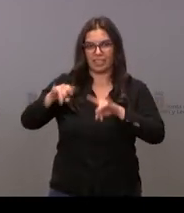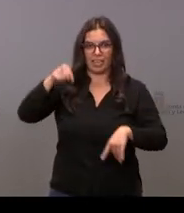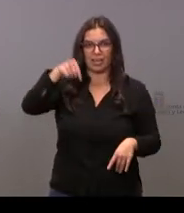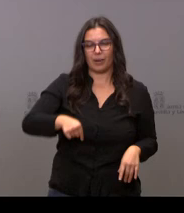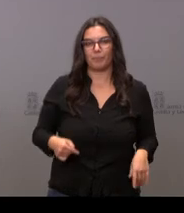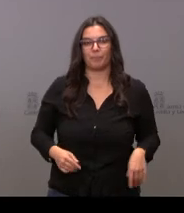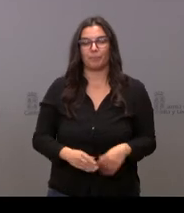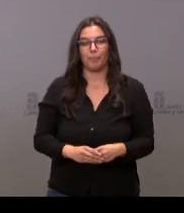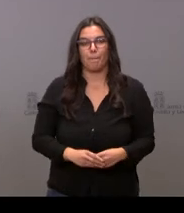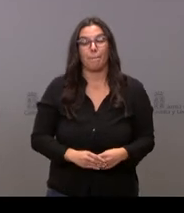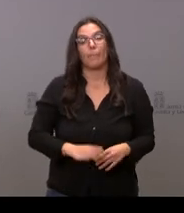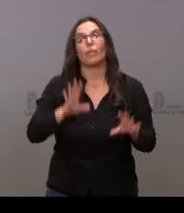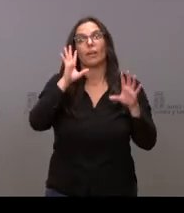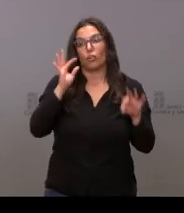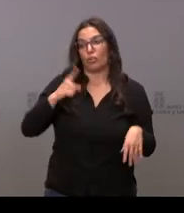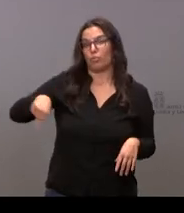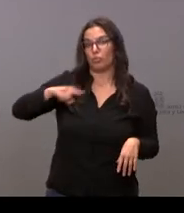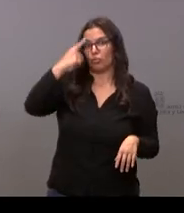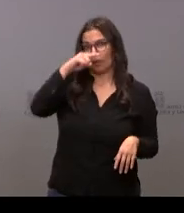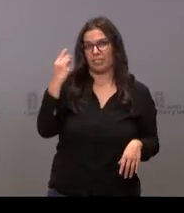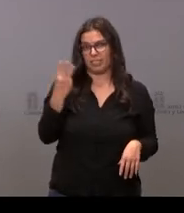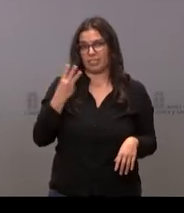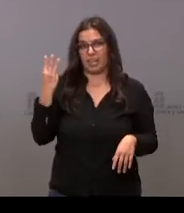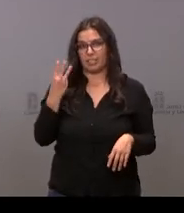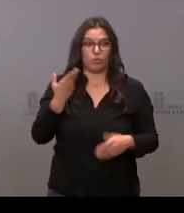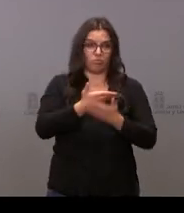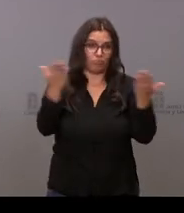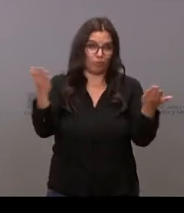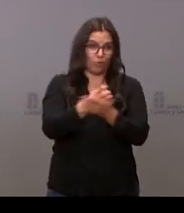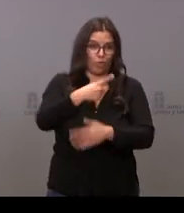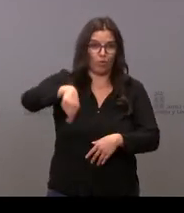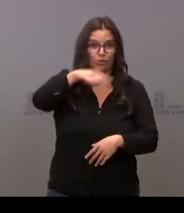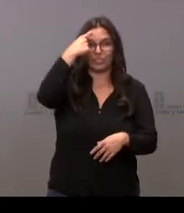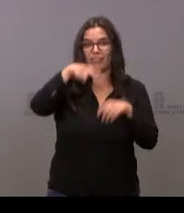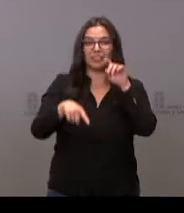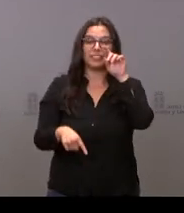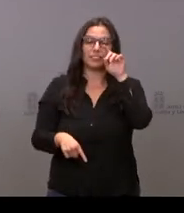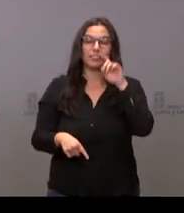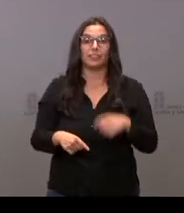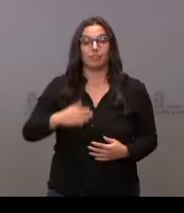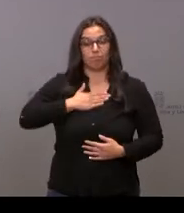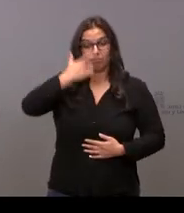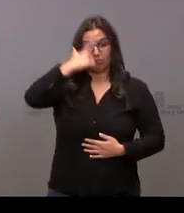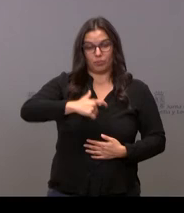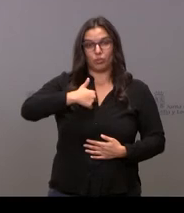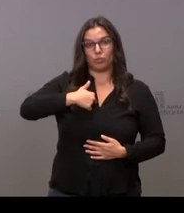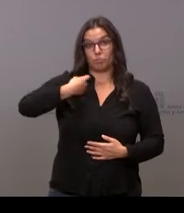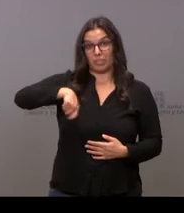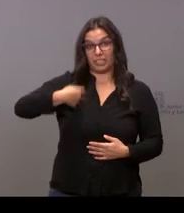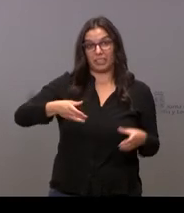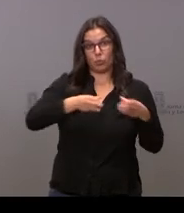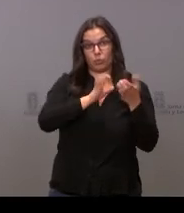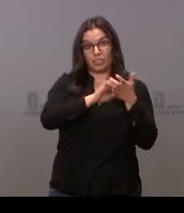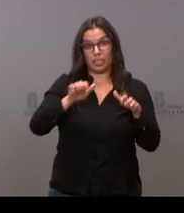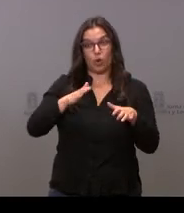por supuesto lo sabéis los tres no sabéis todos los que estáis aquí podéis contar conmigo como presidente de la junta